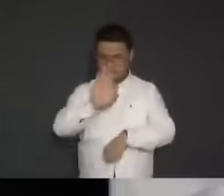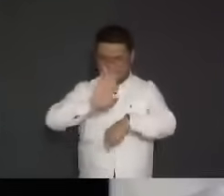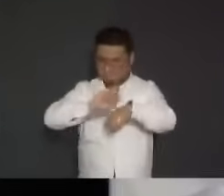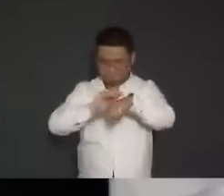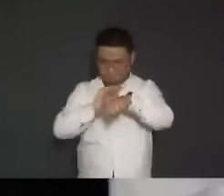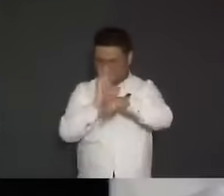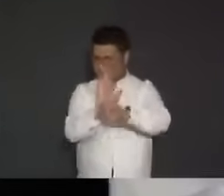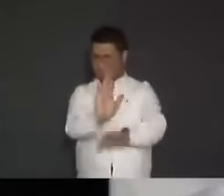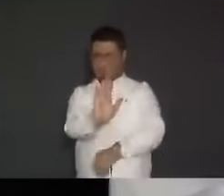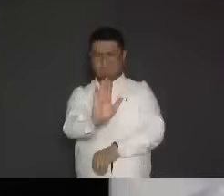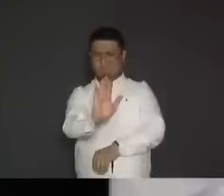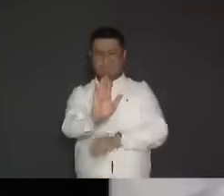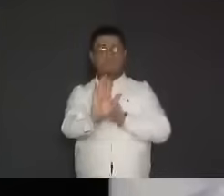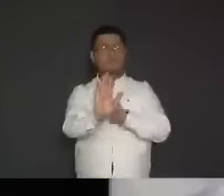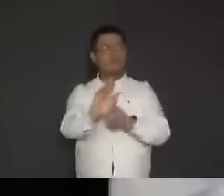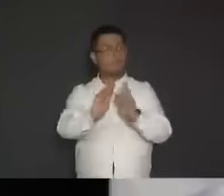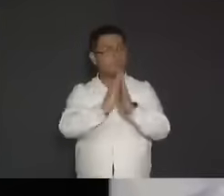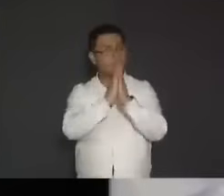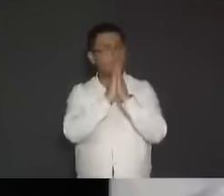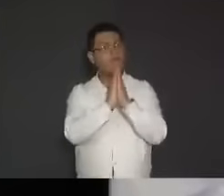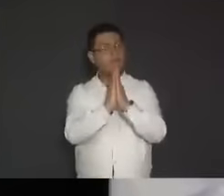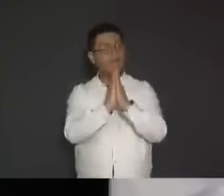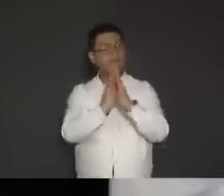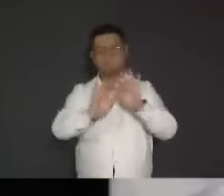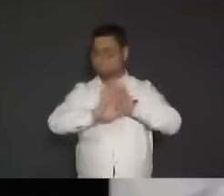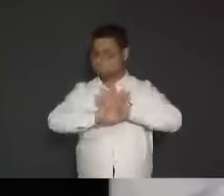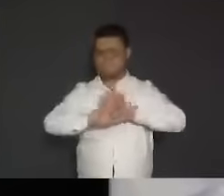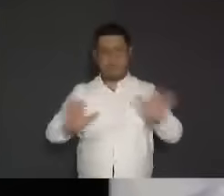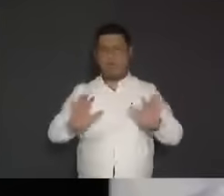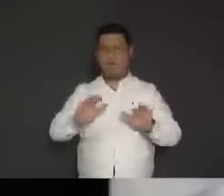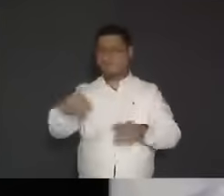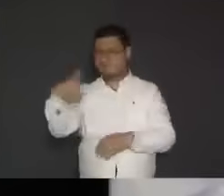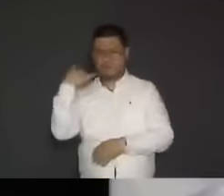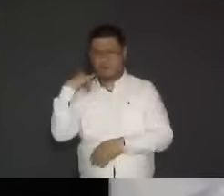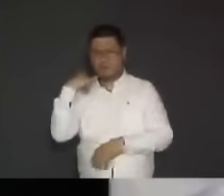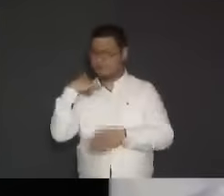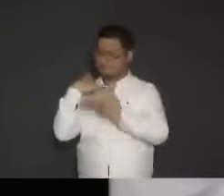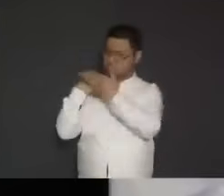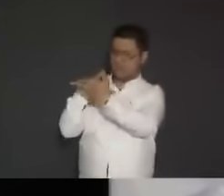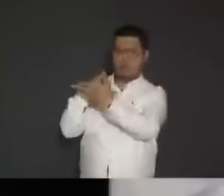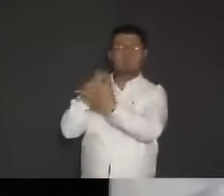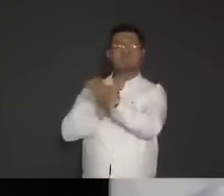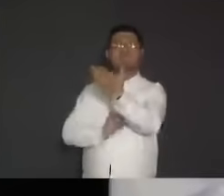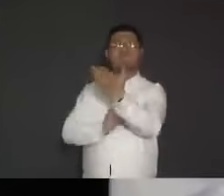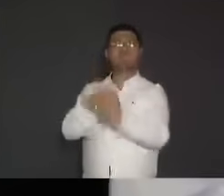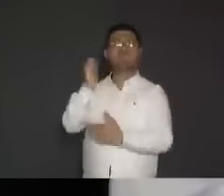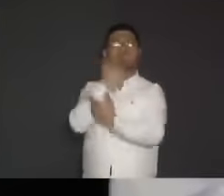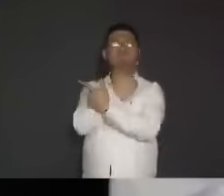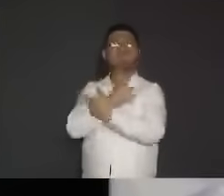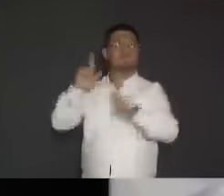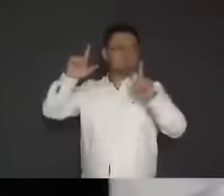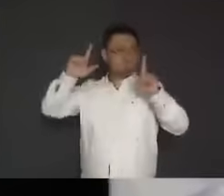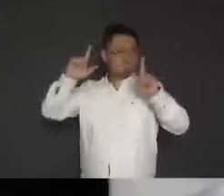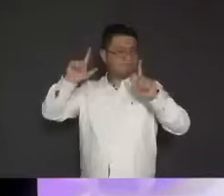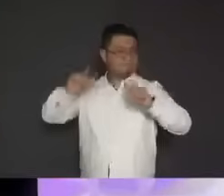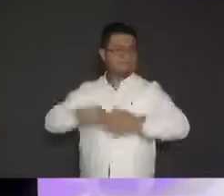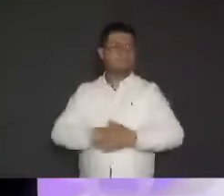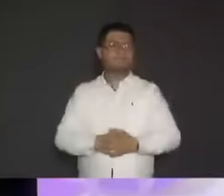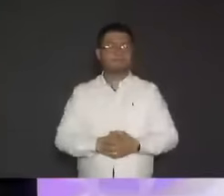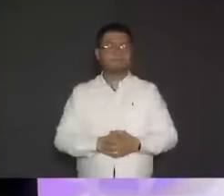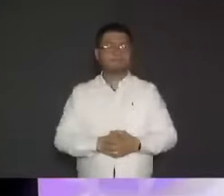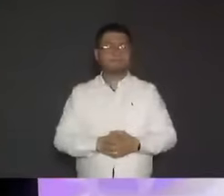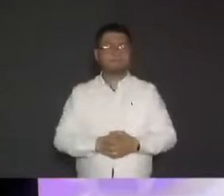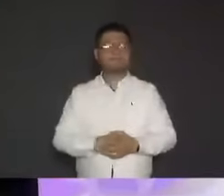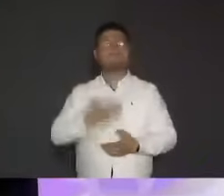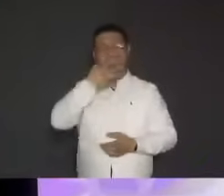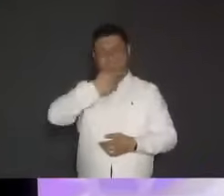Yucatán, así que por favor vamos a dejar de que los yucatecos decidan lo que es conveniente para Yucatán. Bien, candidato, le